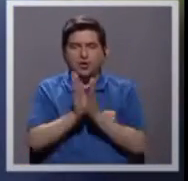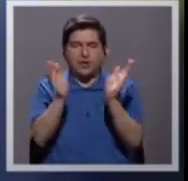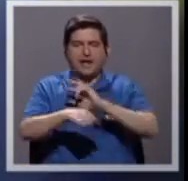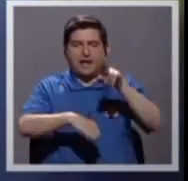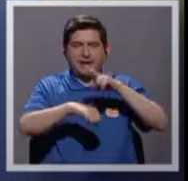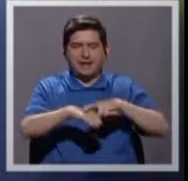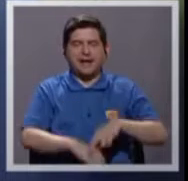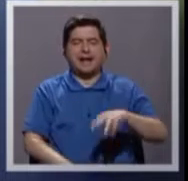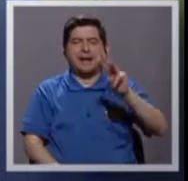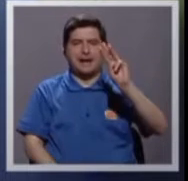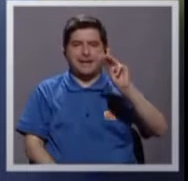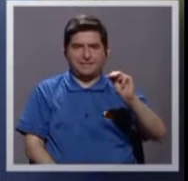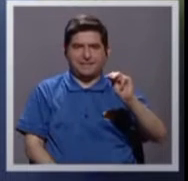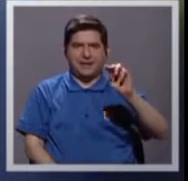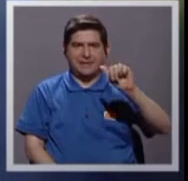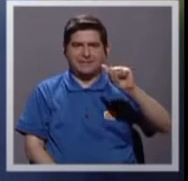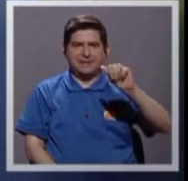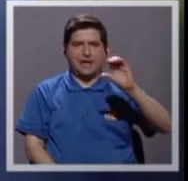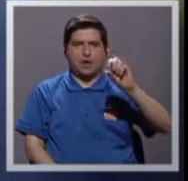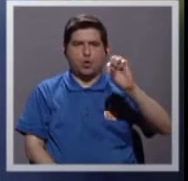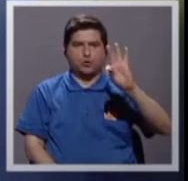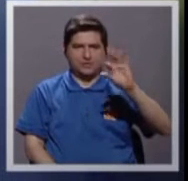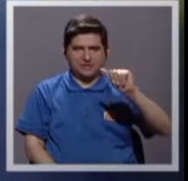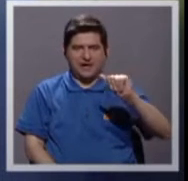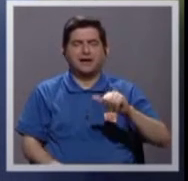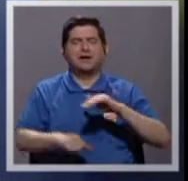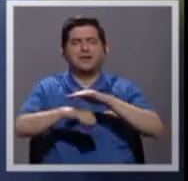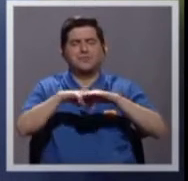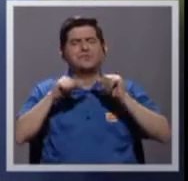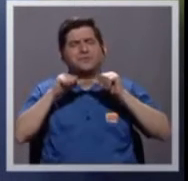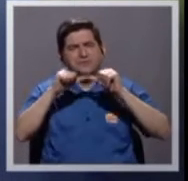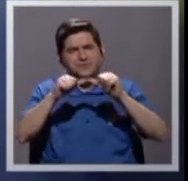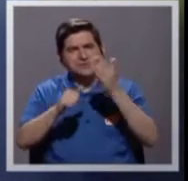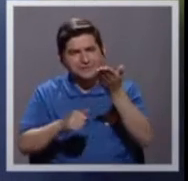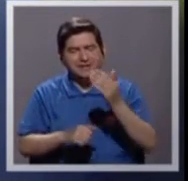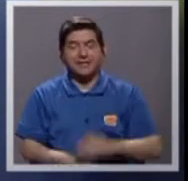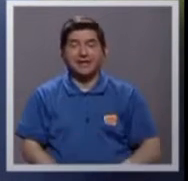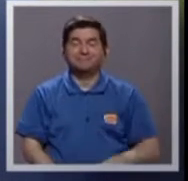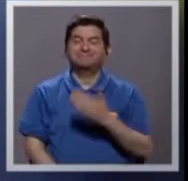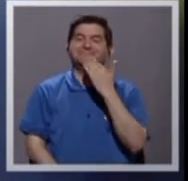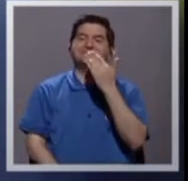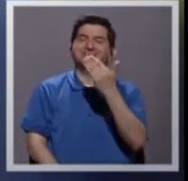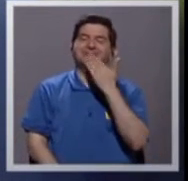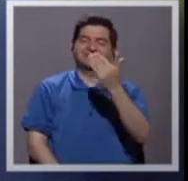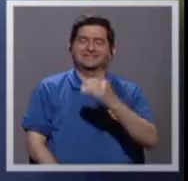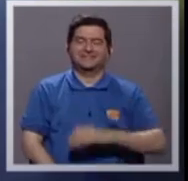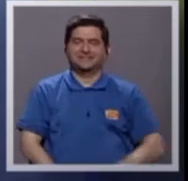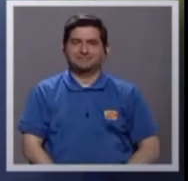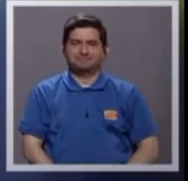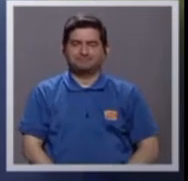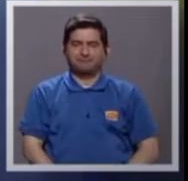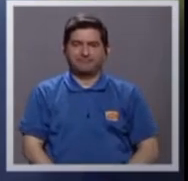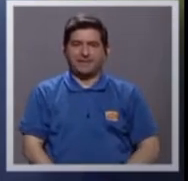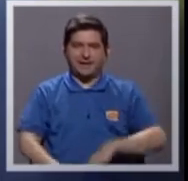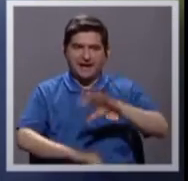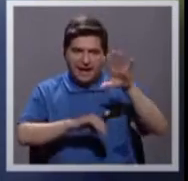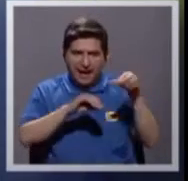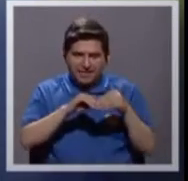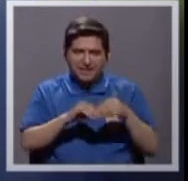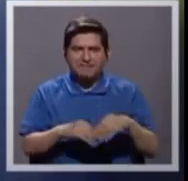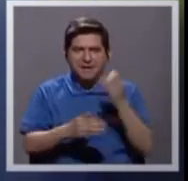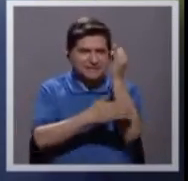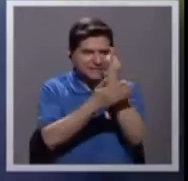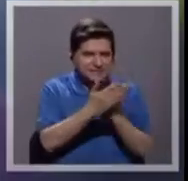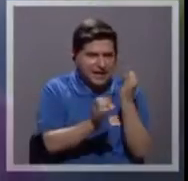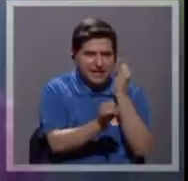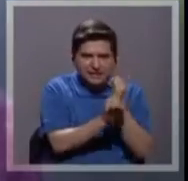Marta Acosta. Por favor, continúe, doña Marta. Sí, muchas gracias. Bueno, aparte de diseño institucional